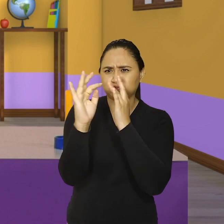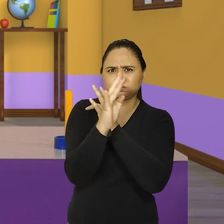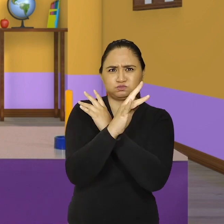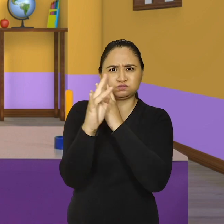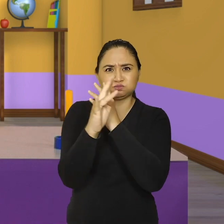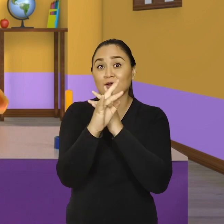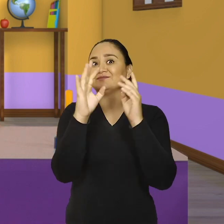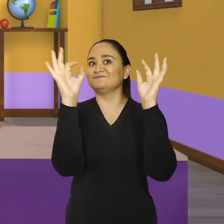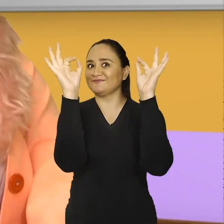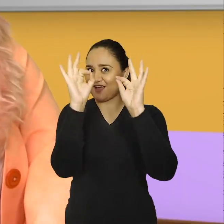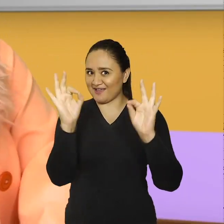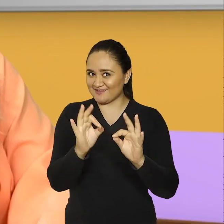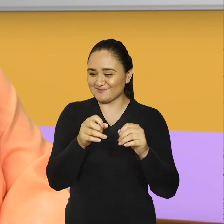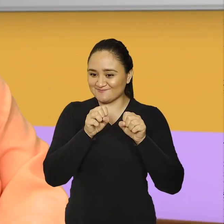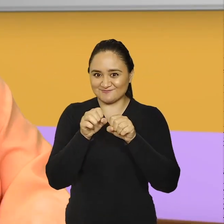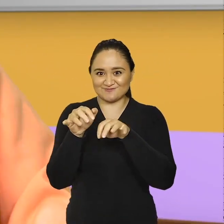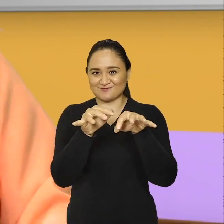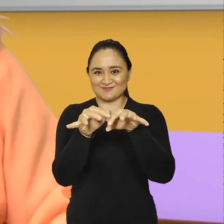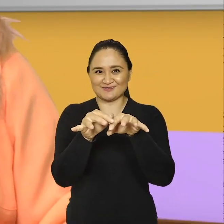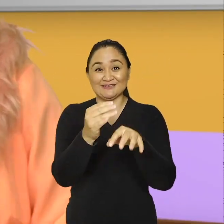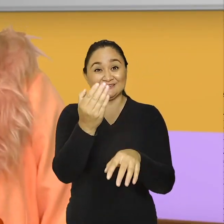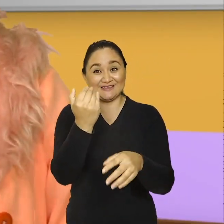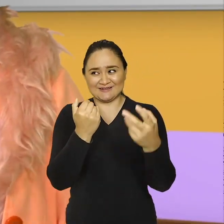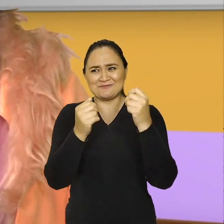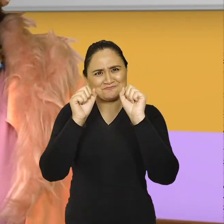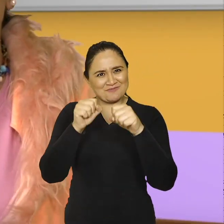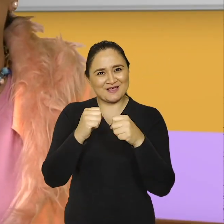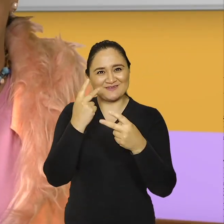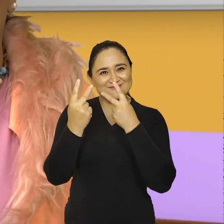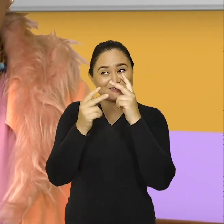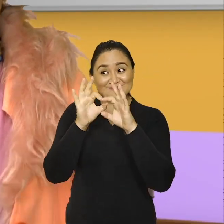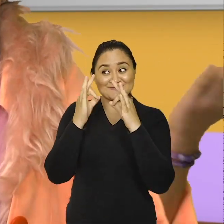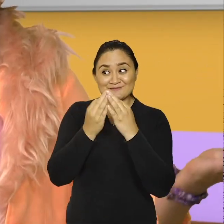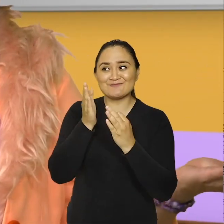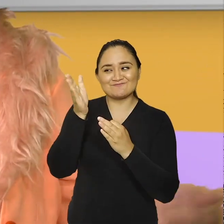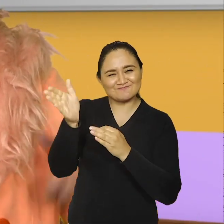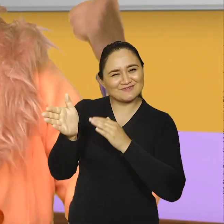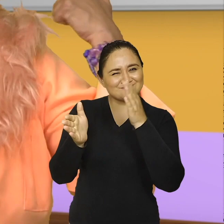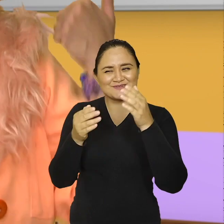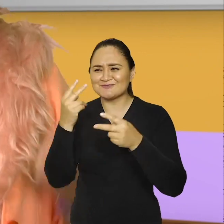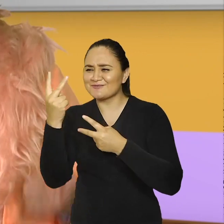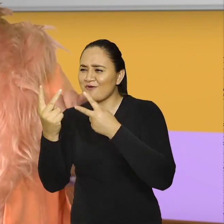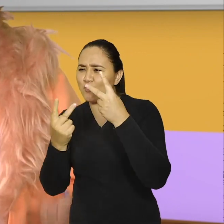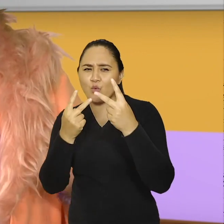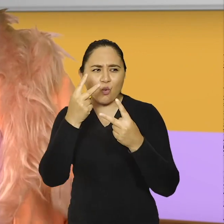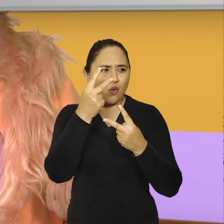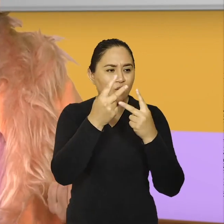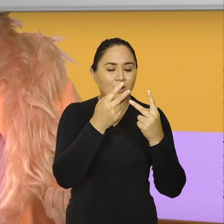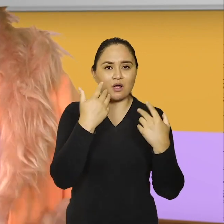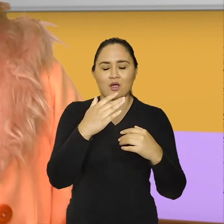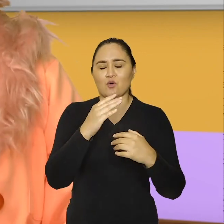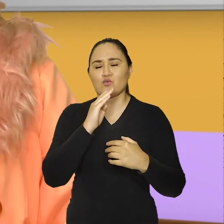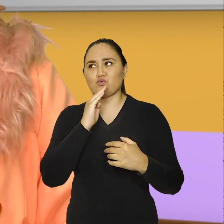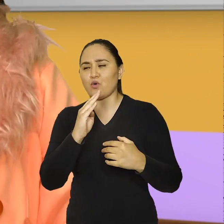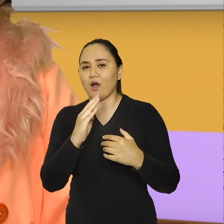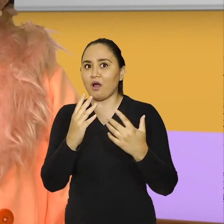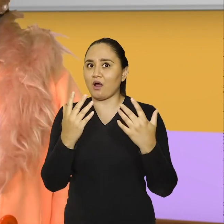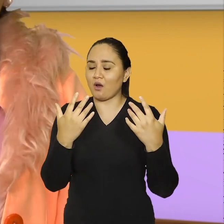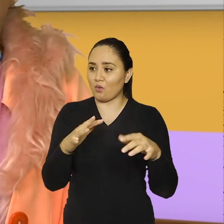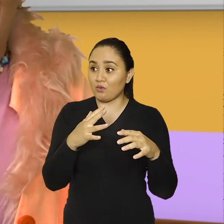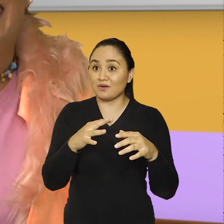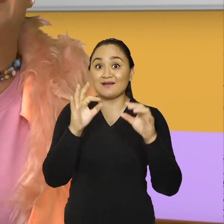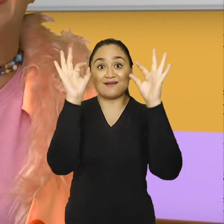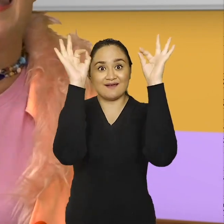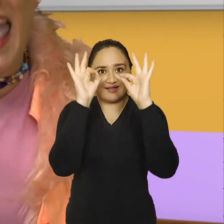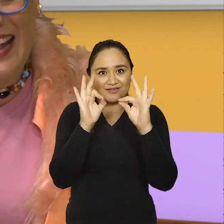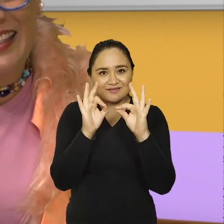del viento. Visita en familia estos lugares. Realmente son impresionantes. Y cuida